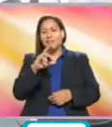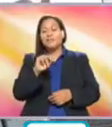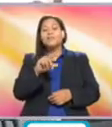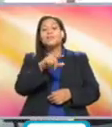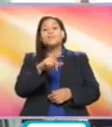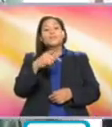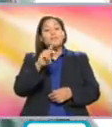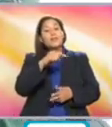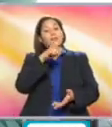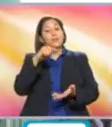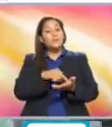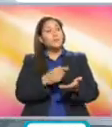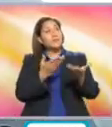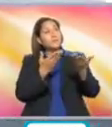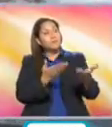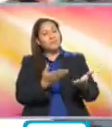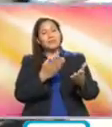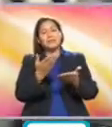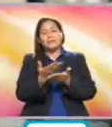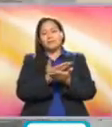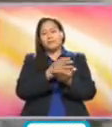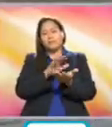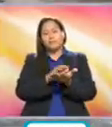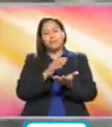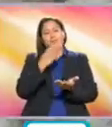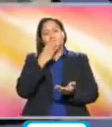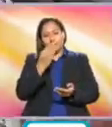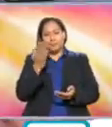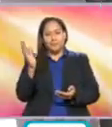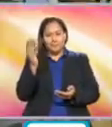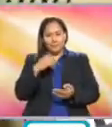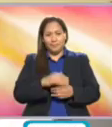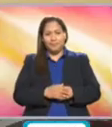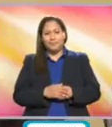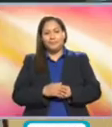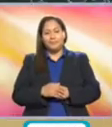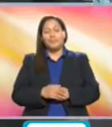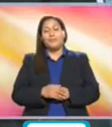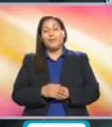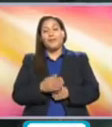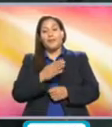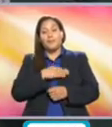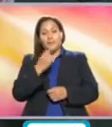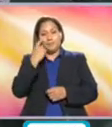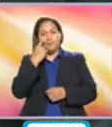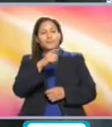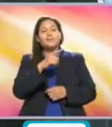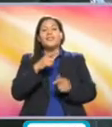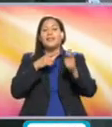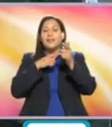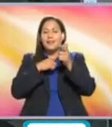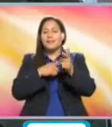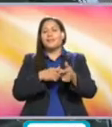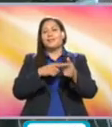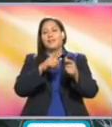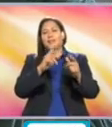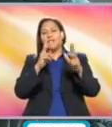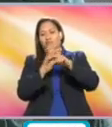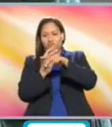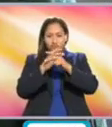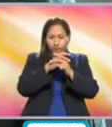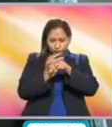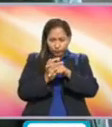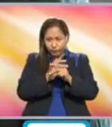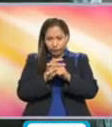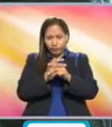un lugar que hacen unas tortas deliciosas. Sígame. Y bueno, siguiendo con nuestra serie, los luchadores